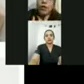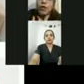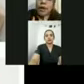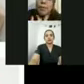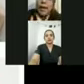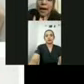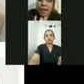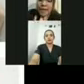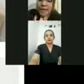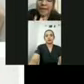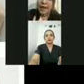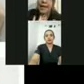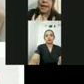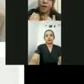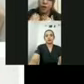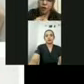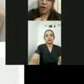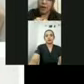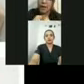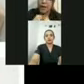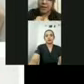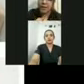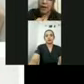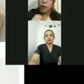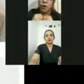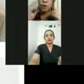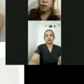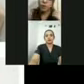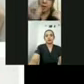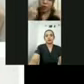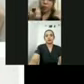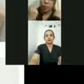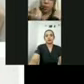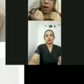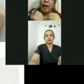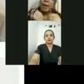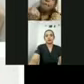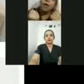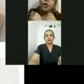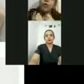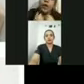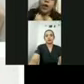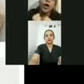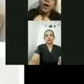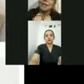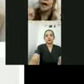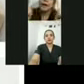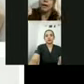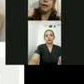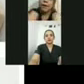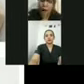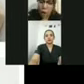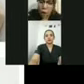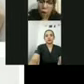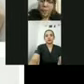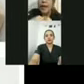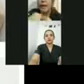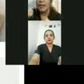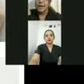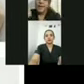a confundir palabras de dirección, es decir, en cuanto al espacio temporal. Van a confundir lo que es arriba y